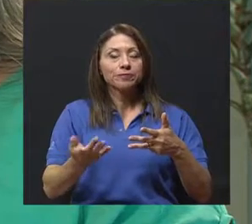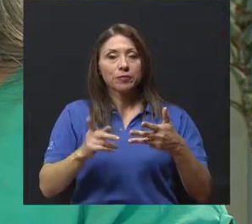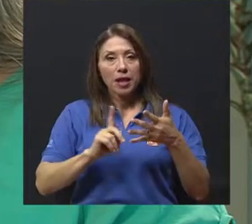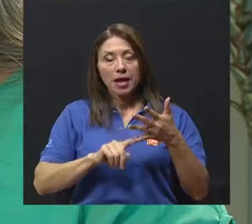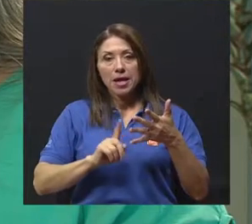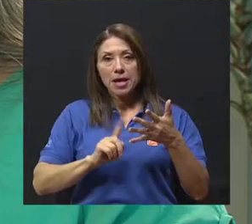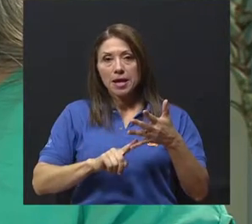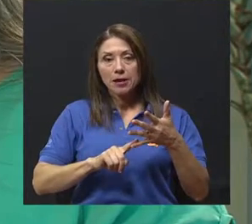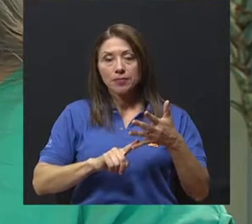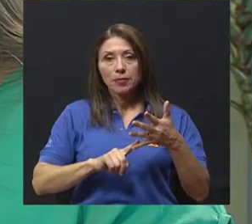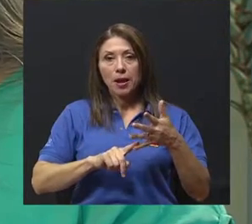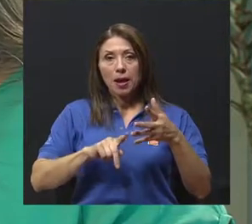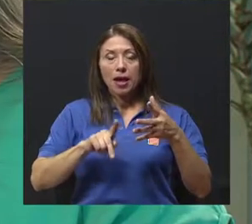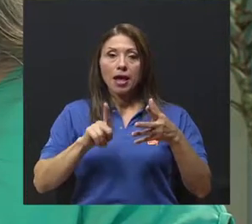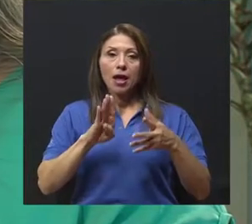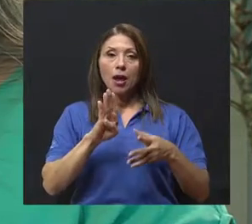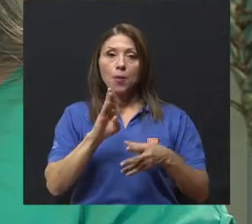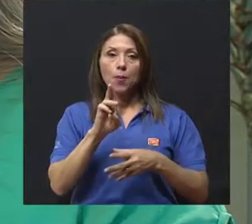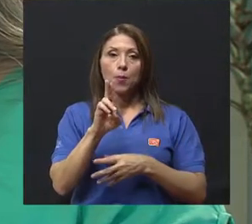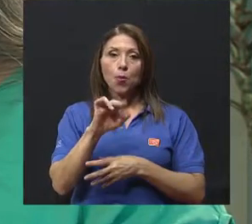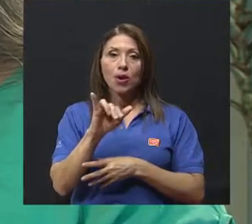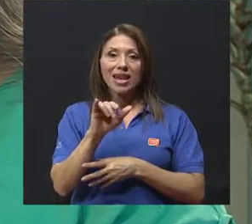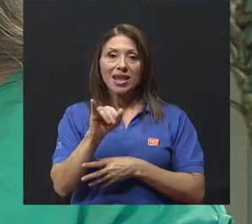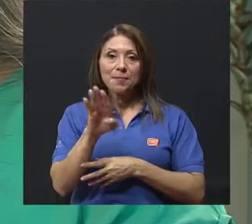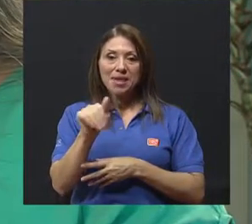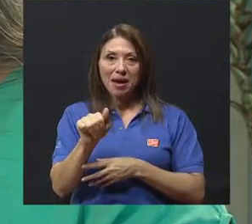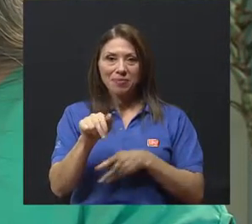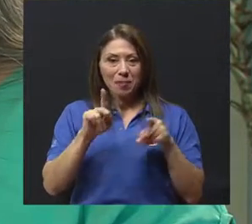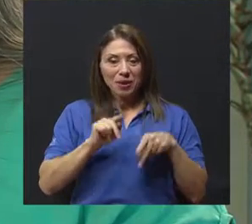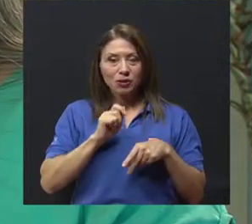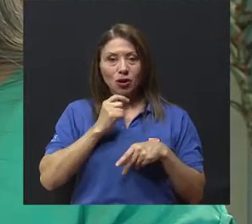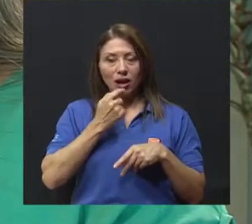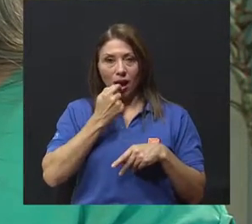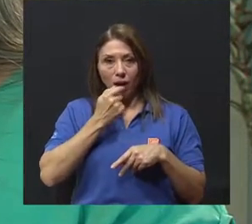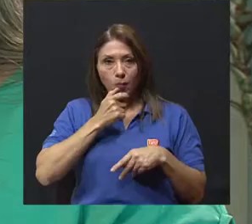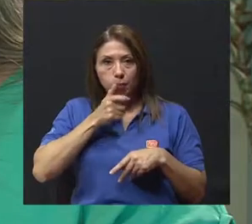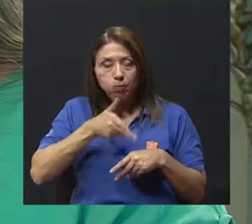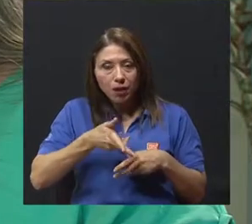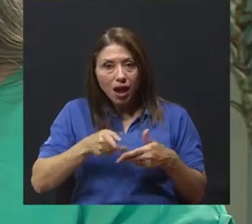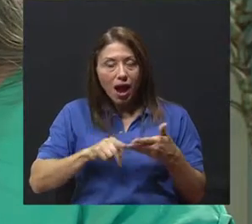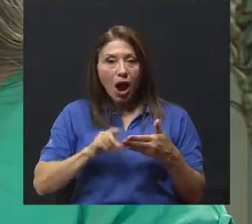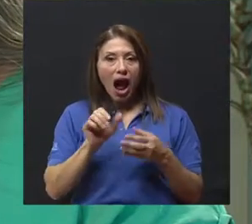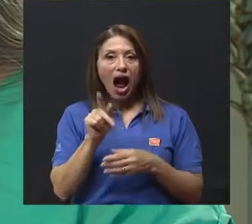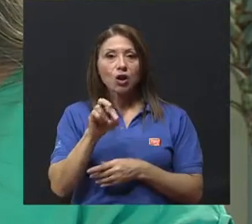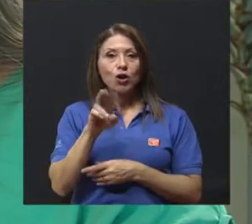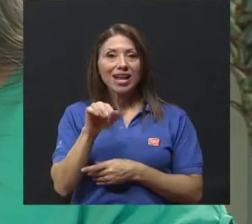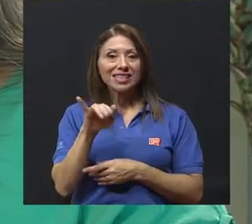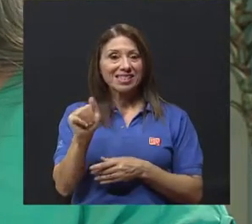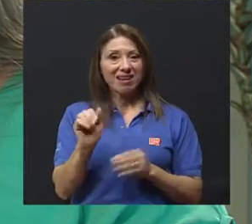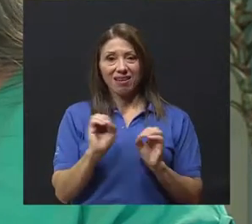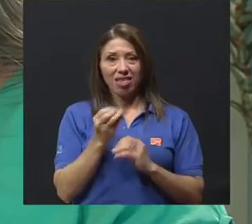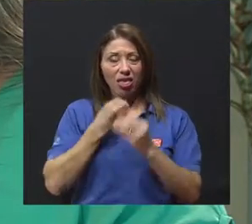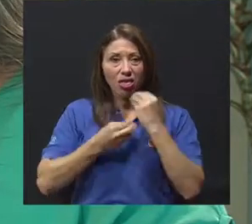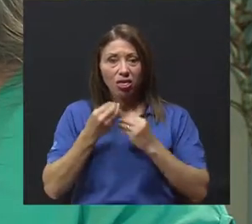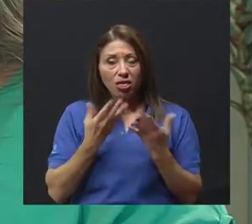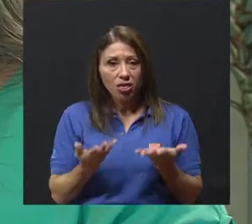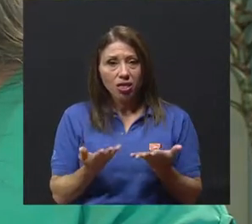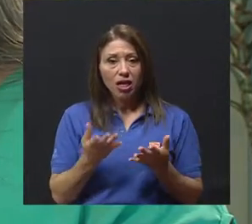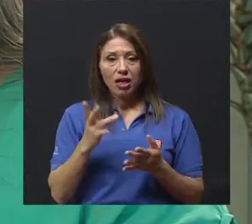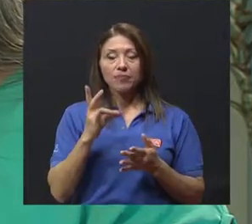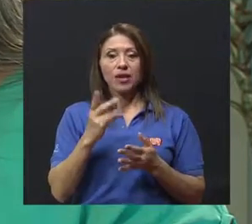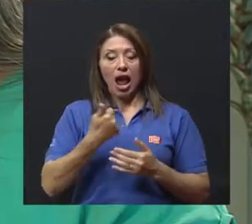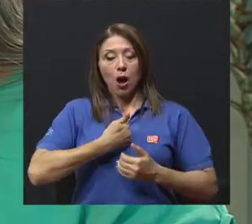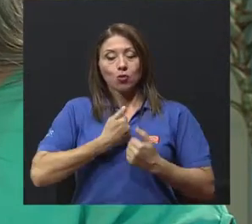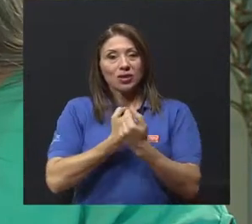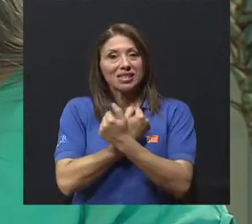persona bulimia anorexia 'trabajamos problemas de autoestima déficit atencional